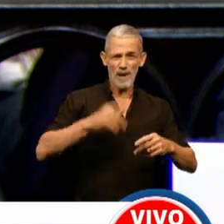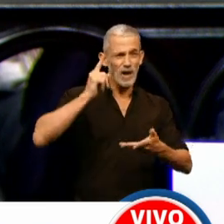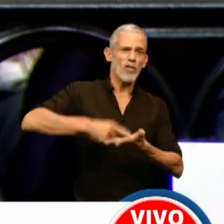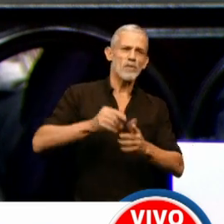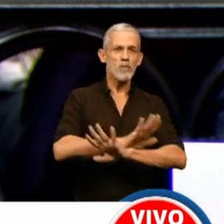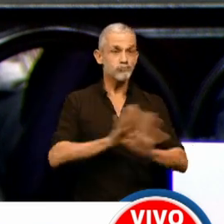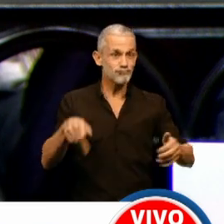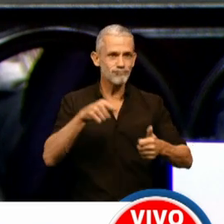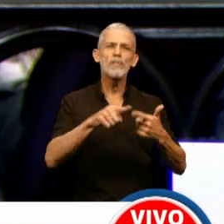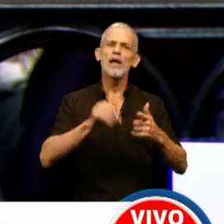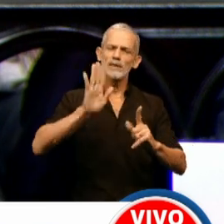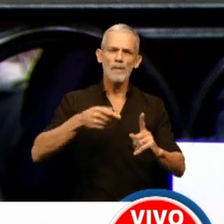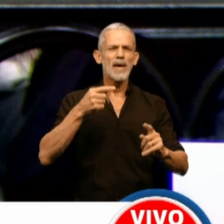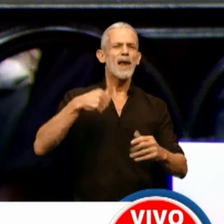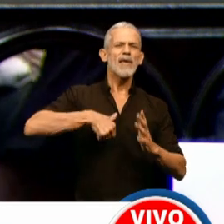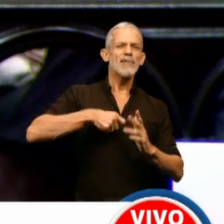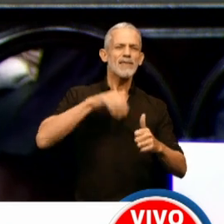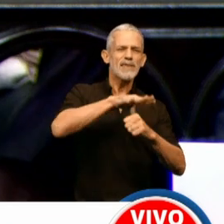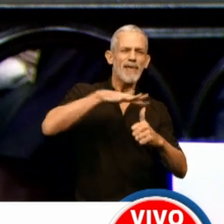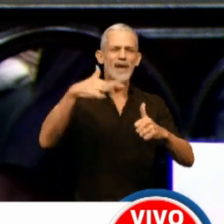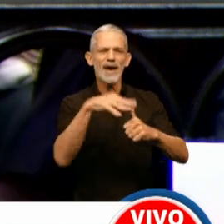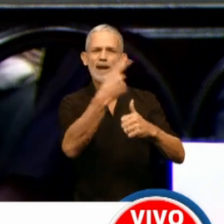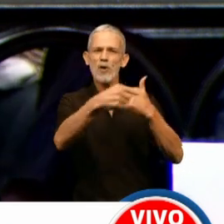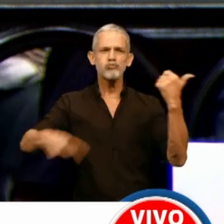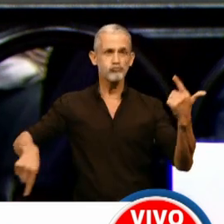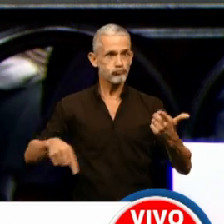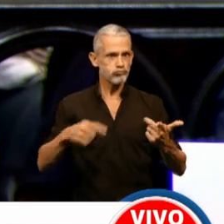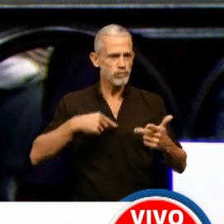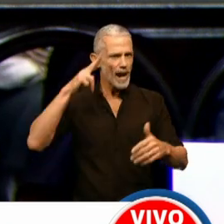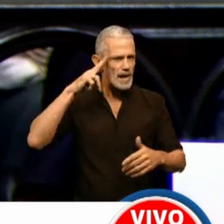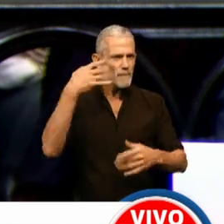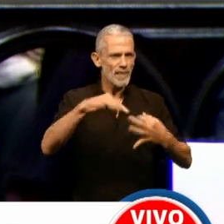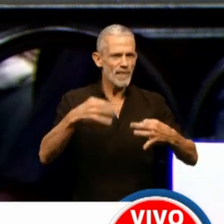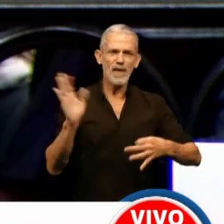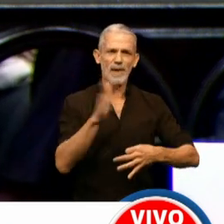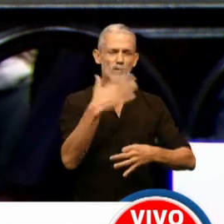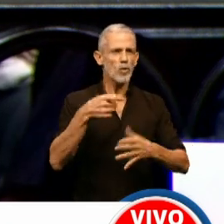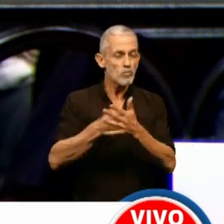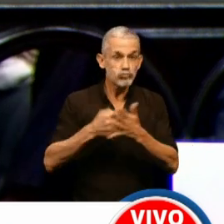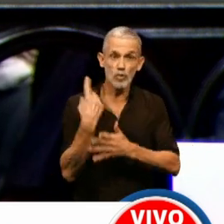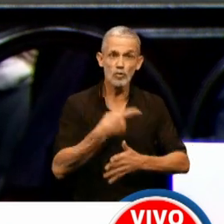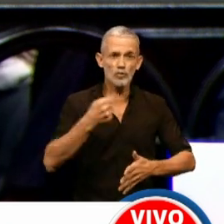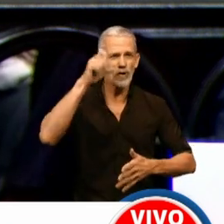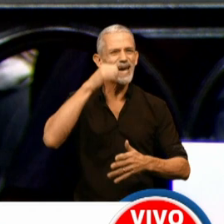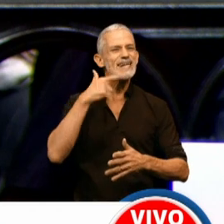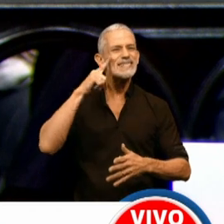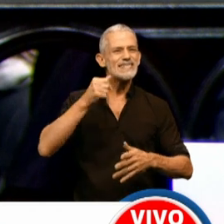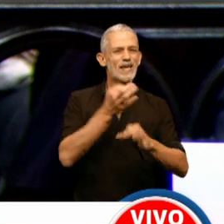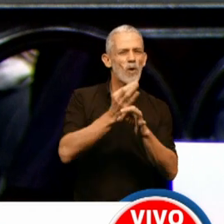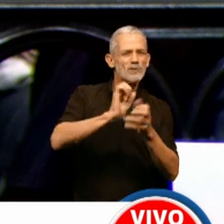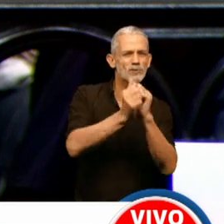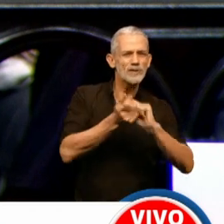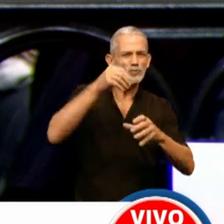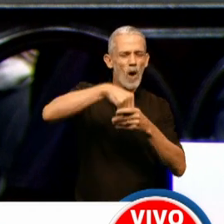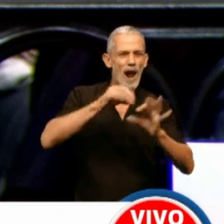las identidades de género como hemos reconocido en esta ley que empecemos a militar la xxi con perspectiva